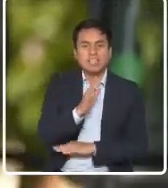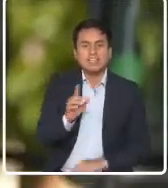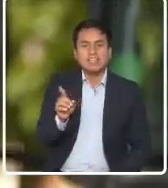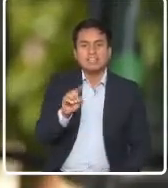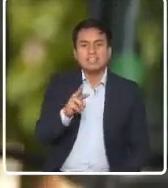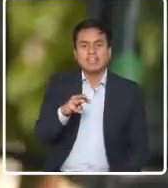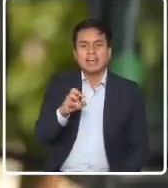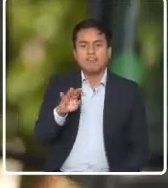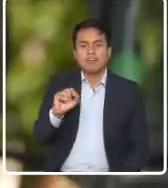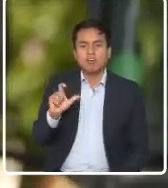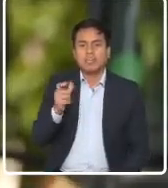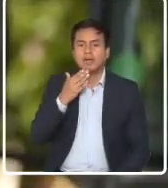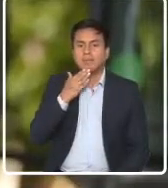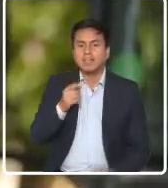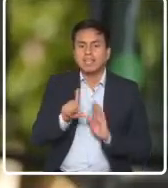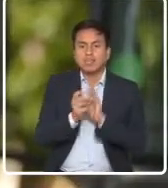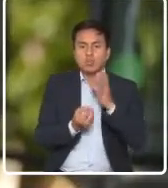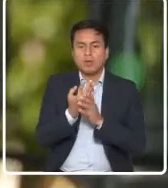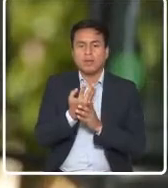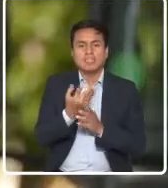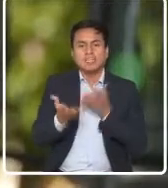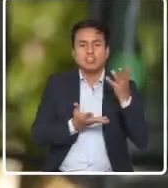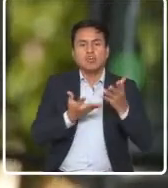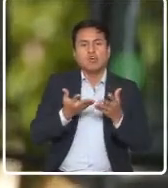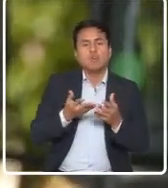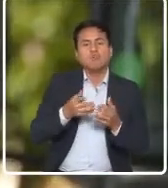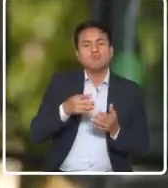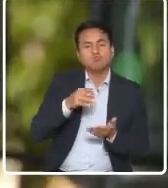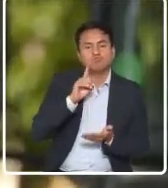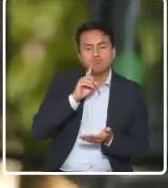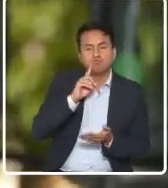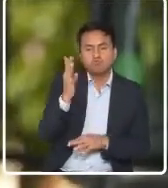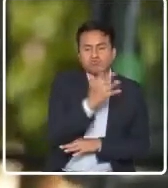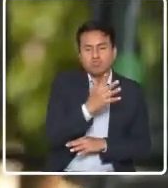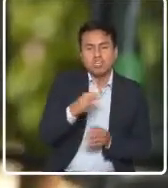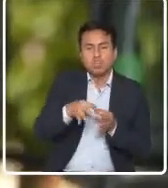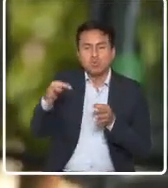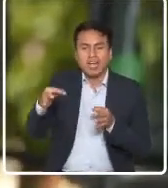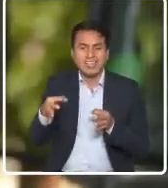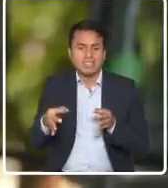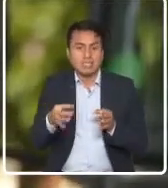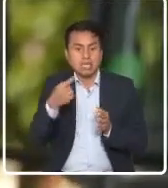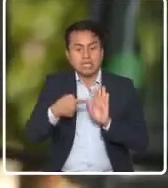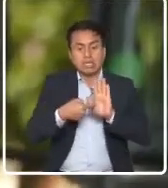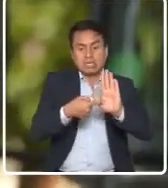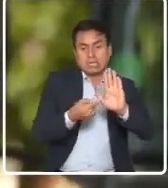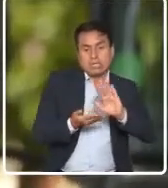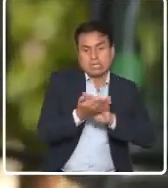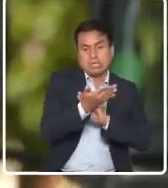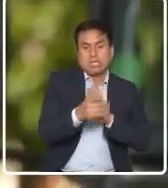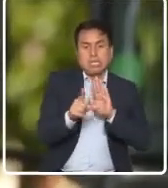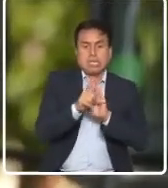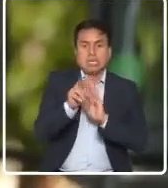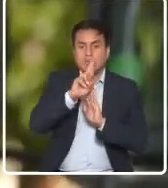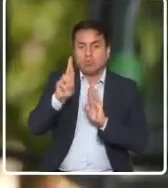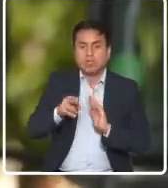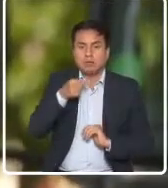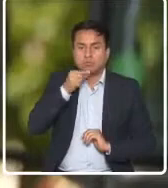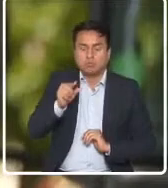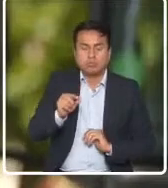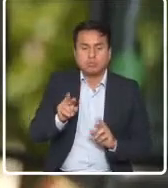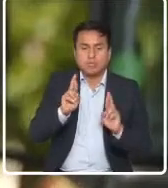y también ingresamos una nueva ley de incendios forestales y rurales, iniciativas que esperamos sean leyes de la República a la